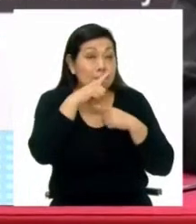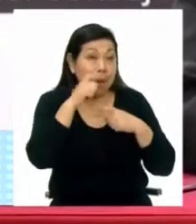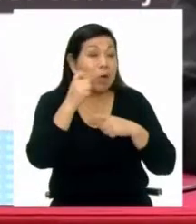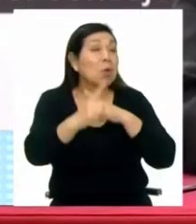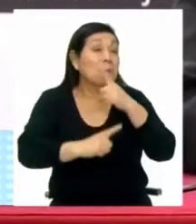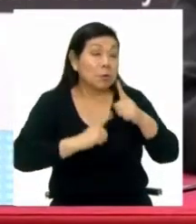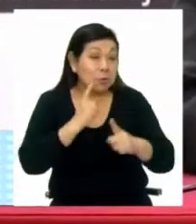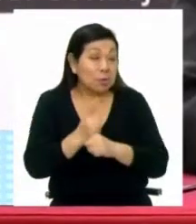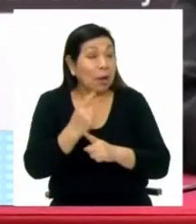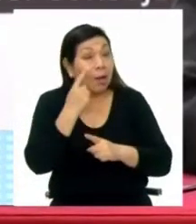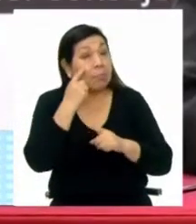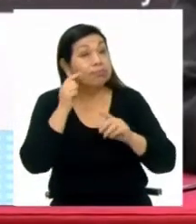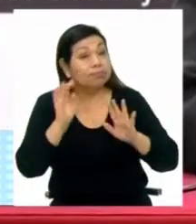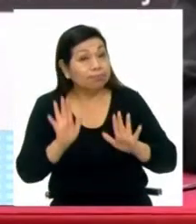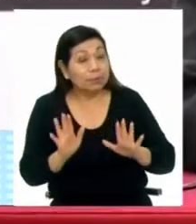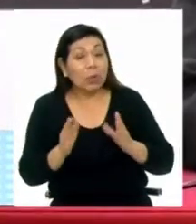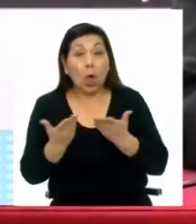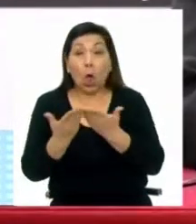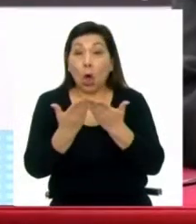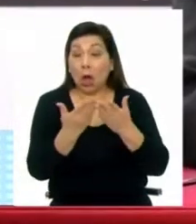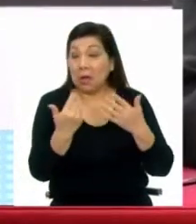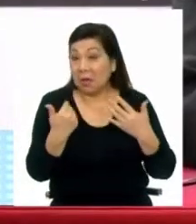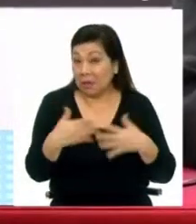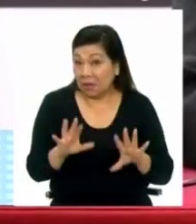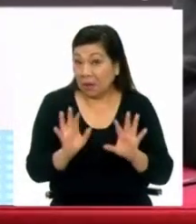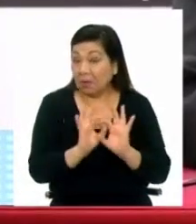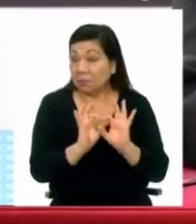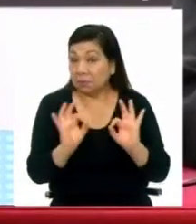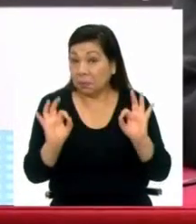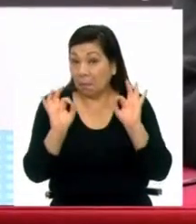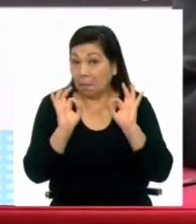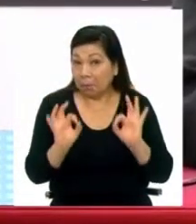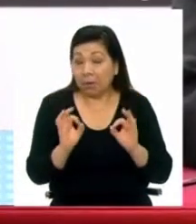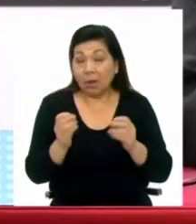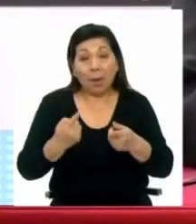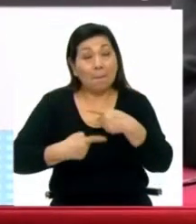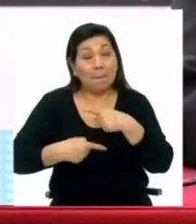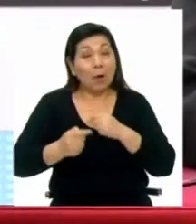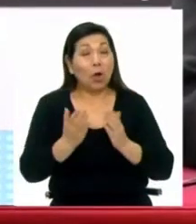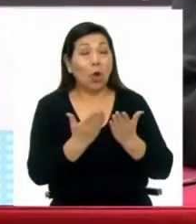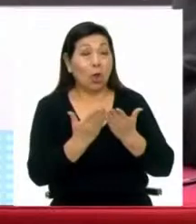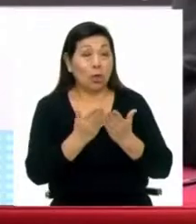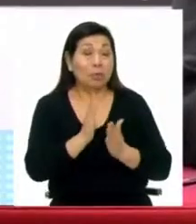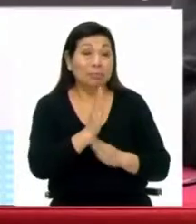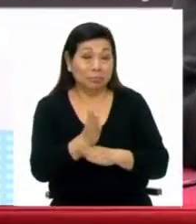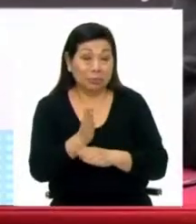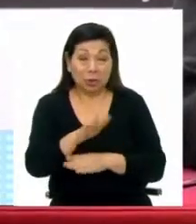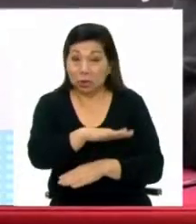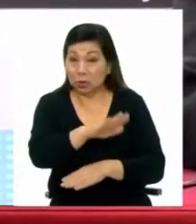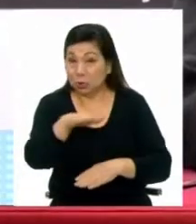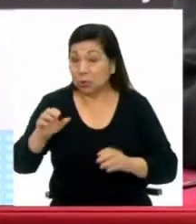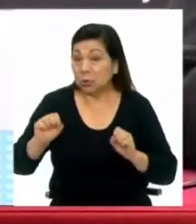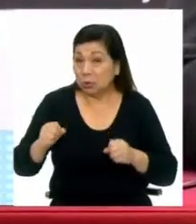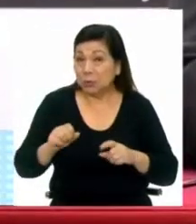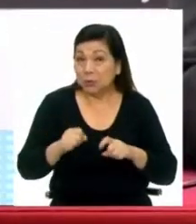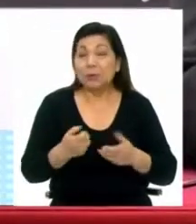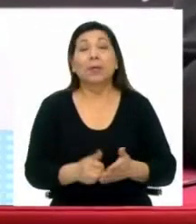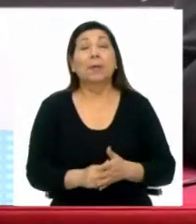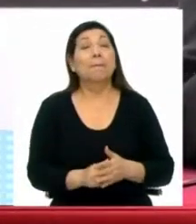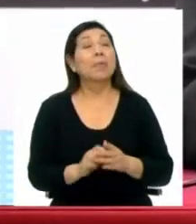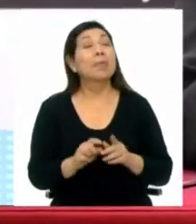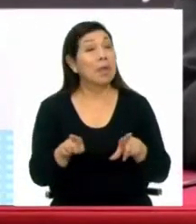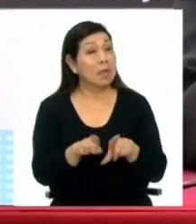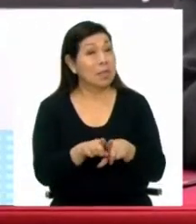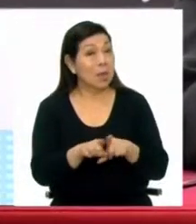del próximo año tengamos las escuelas habilitadas para regresar a la presencialidad.